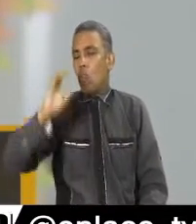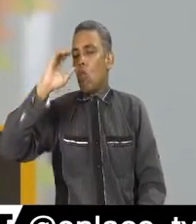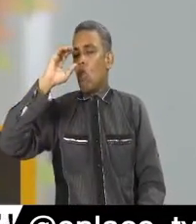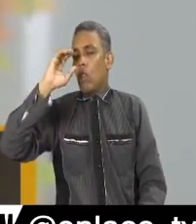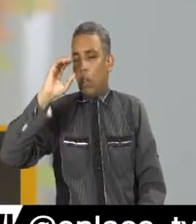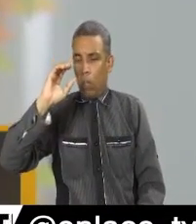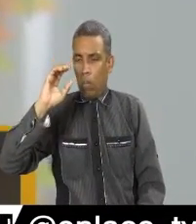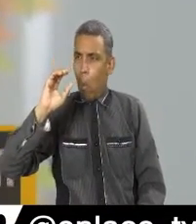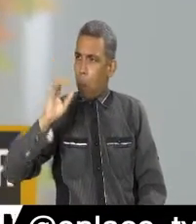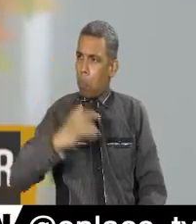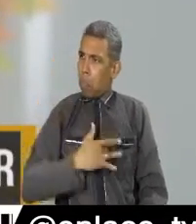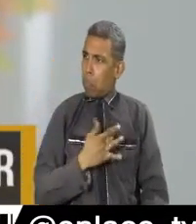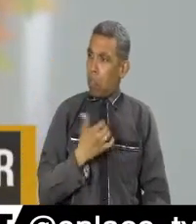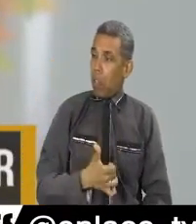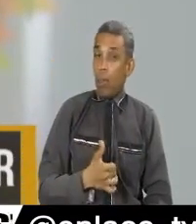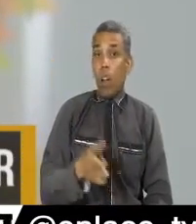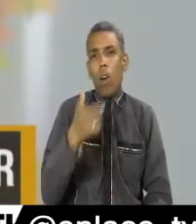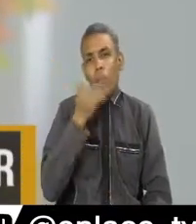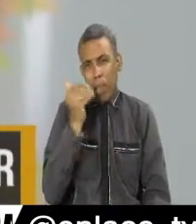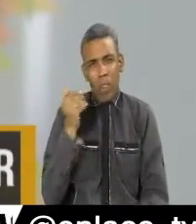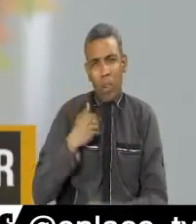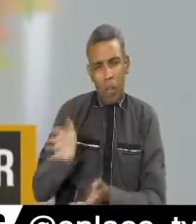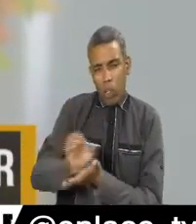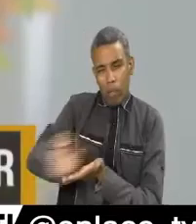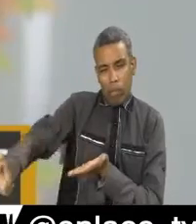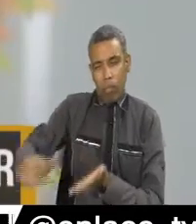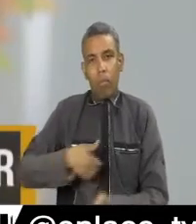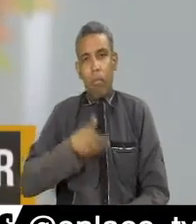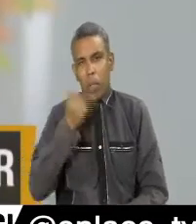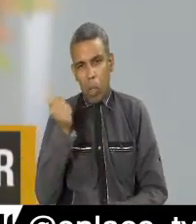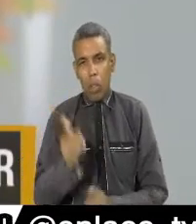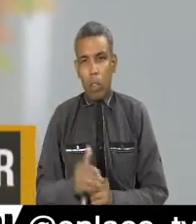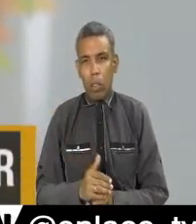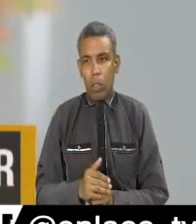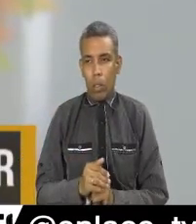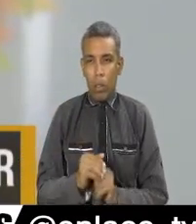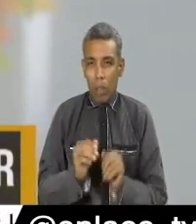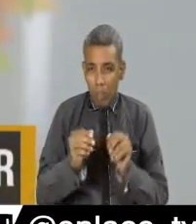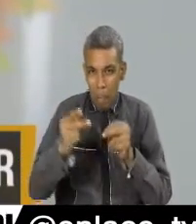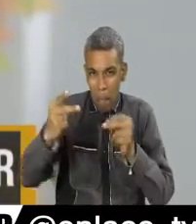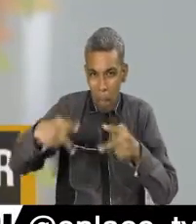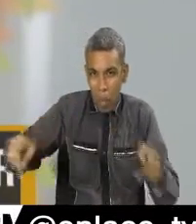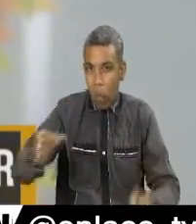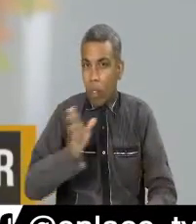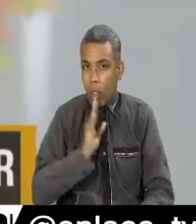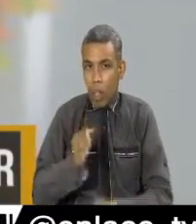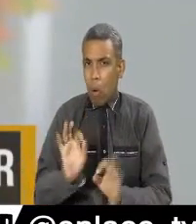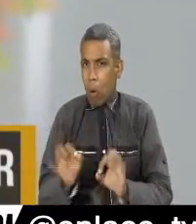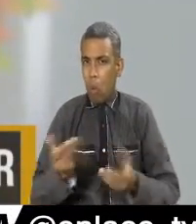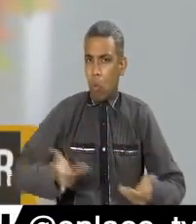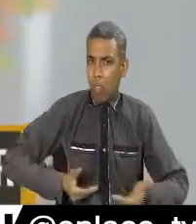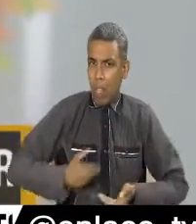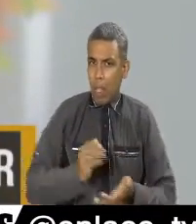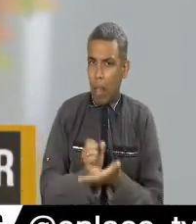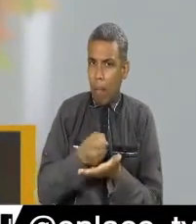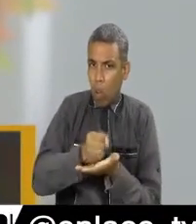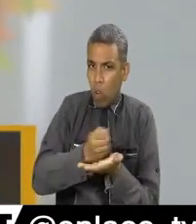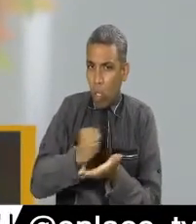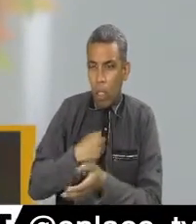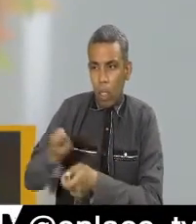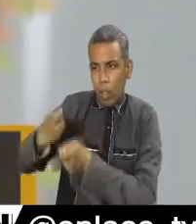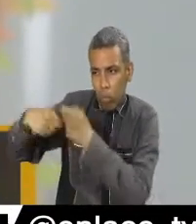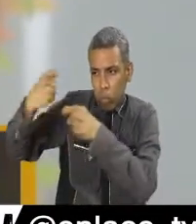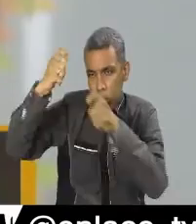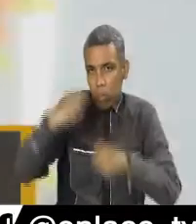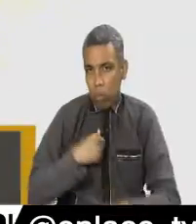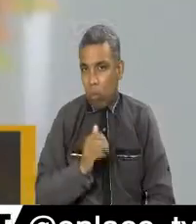que suspendan el consumo y que también esto denuncien a las personas o los centros que están comercializándolo, ¿verdad? Porque es un riesgo para la salud y la